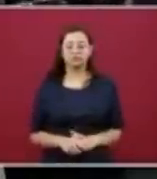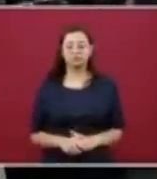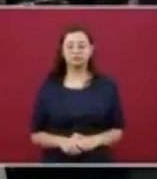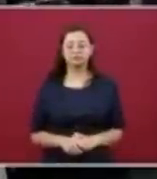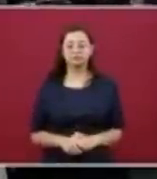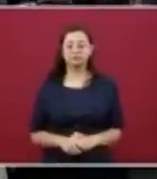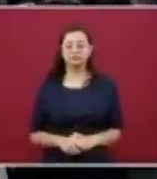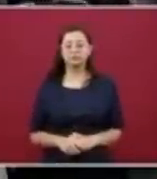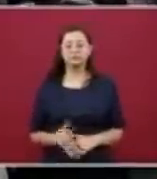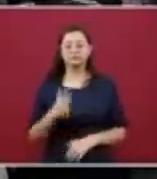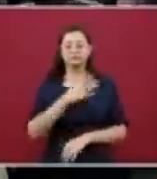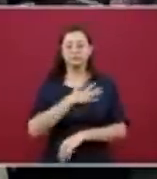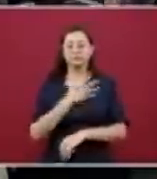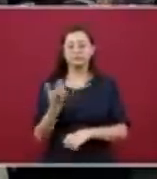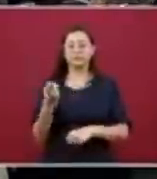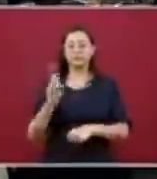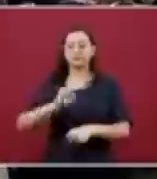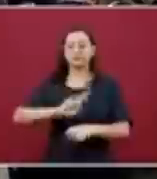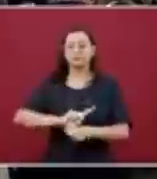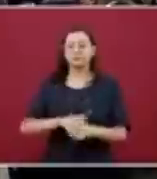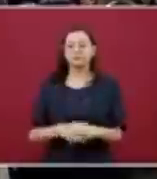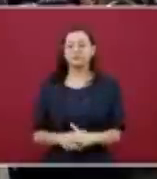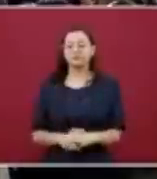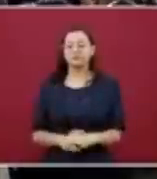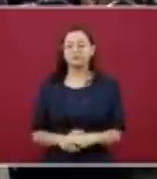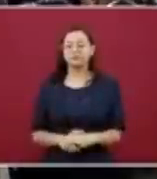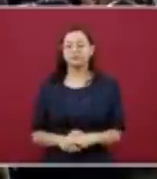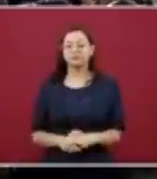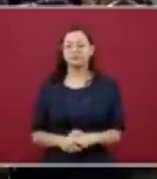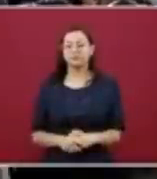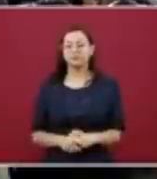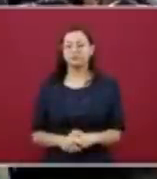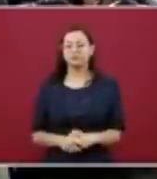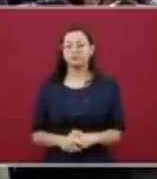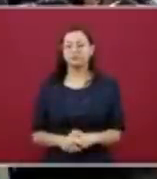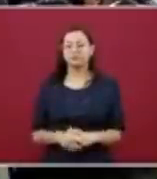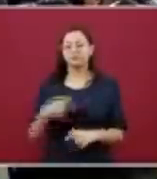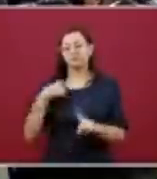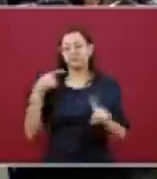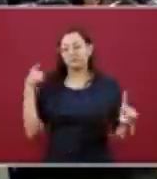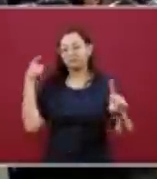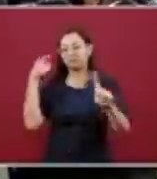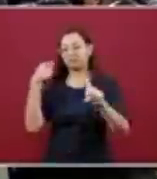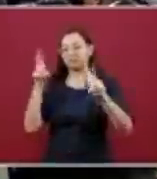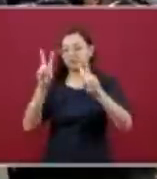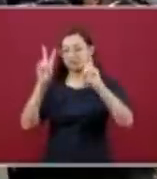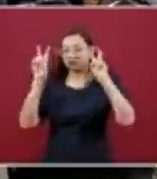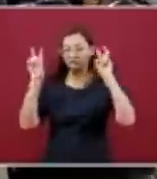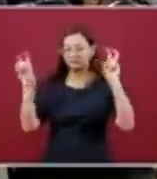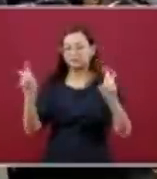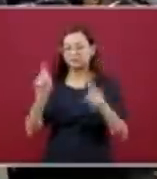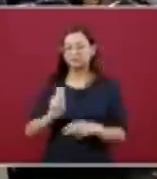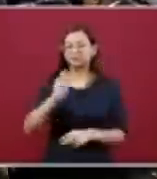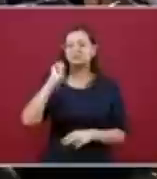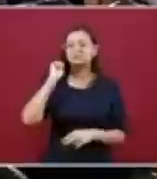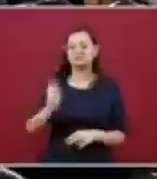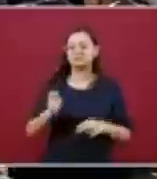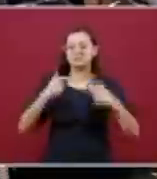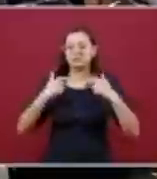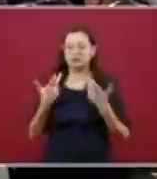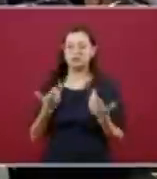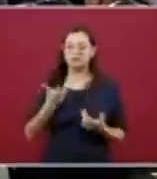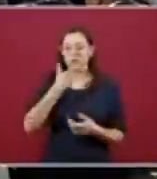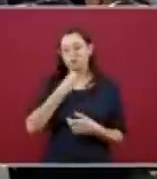Muy buenos días. Yo hablo del amor en el sentido más alto de la palabra, la redignificación del hombre y